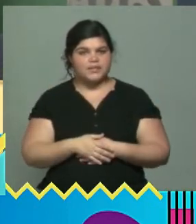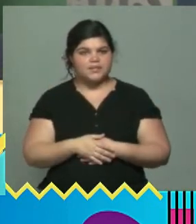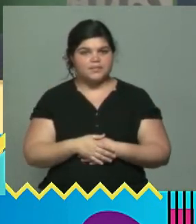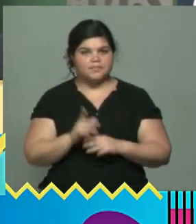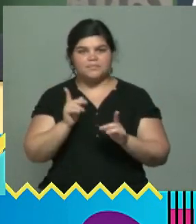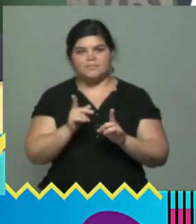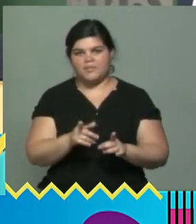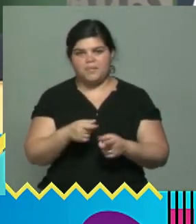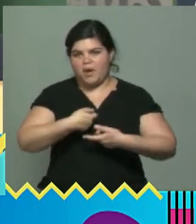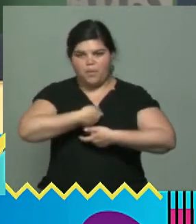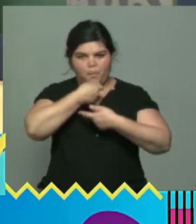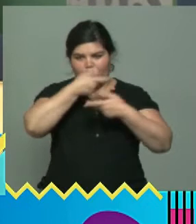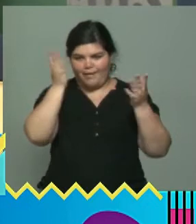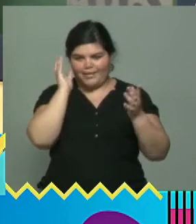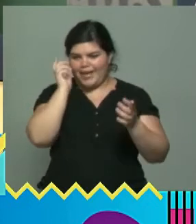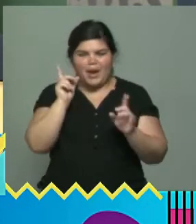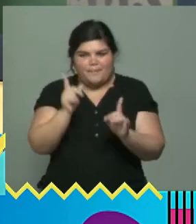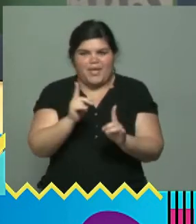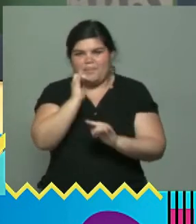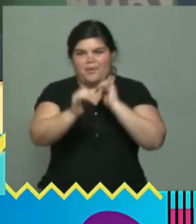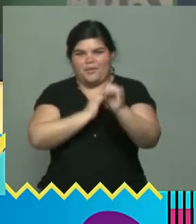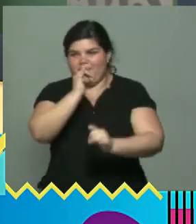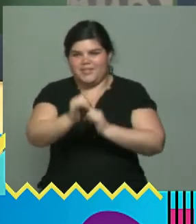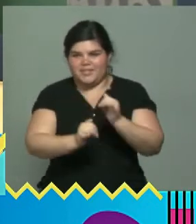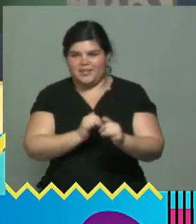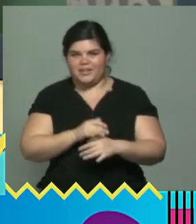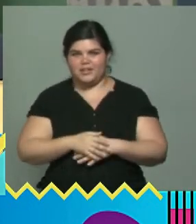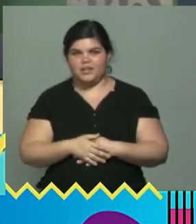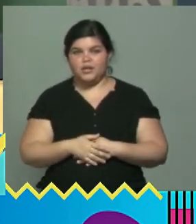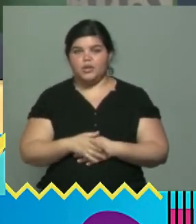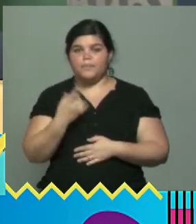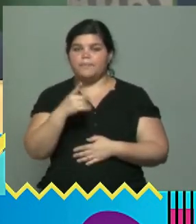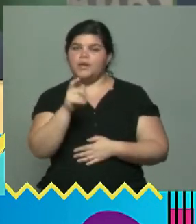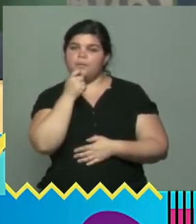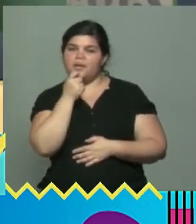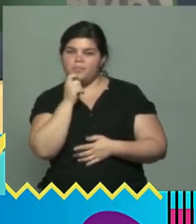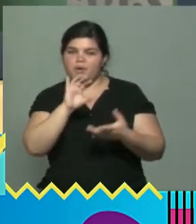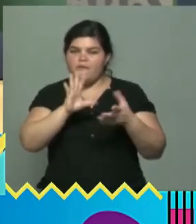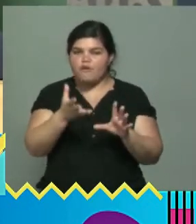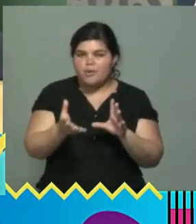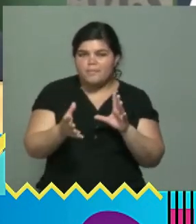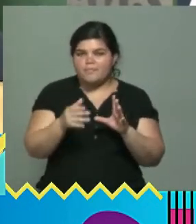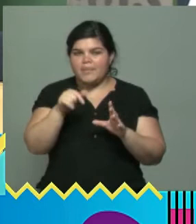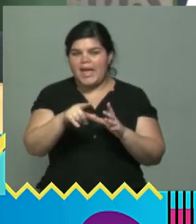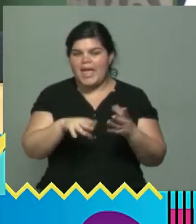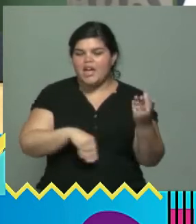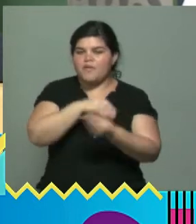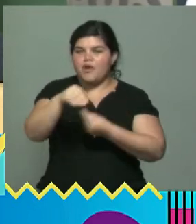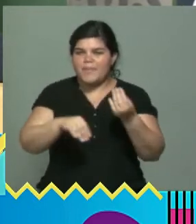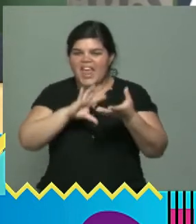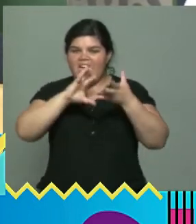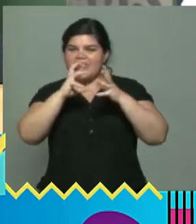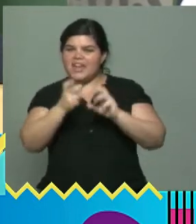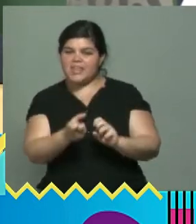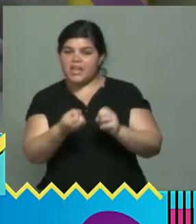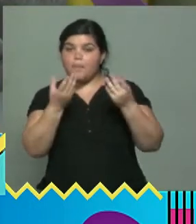trabaje, digamos, en el OVAL. Entonces, digamos, por ahí a veces uno hace un poco como artesanía, digamos, con las estrategias familiares, justamente